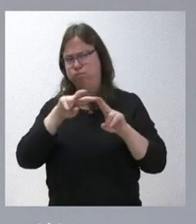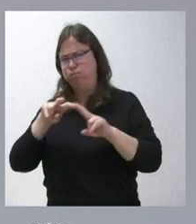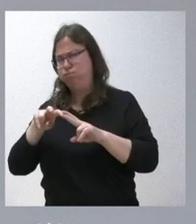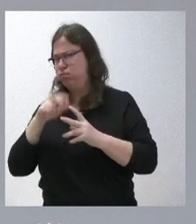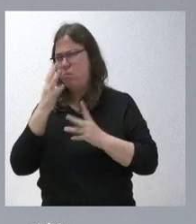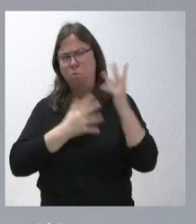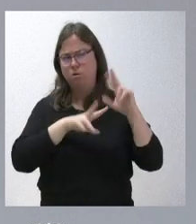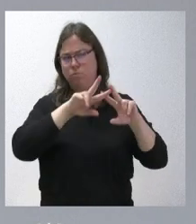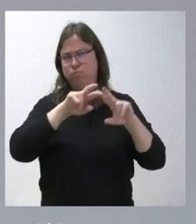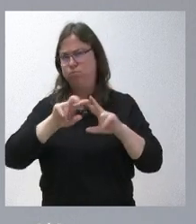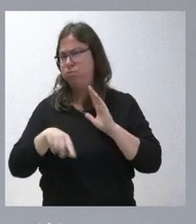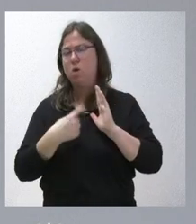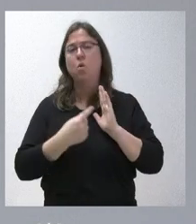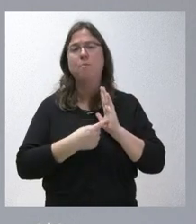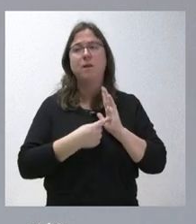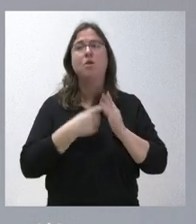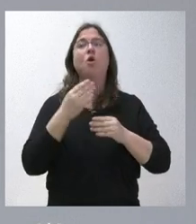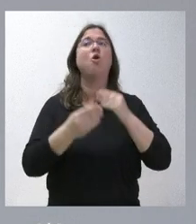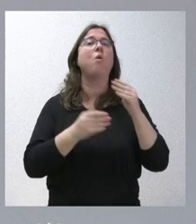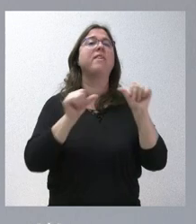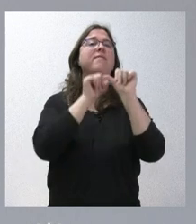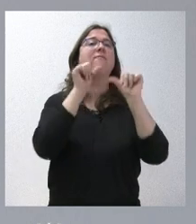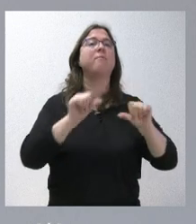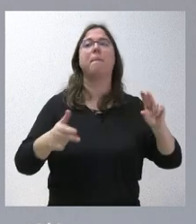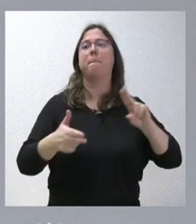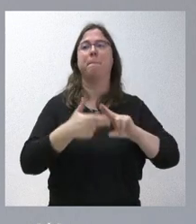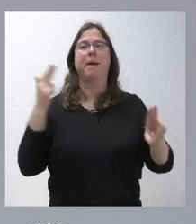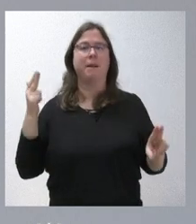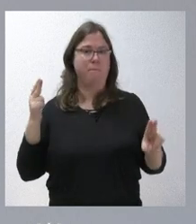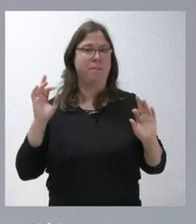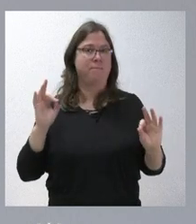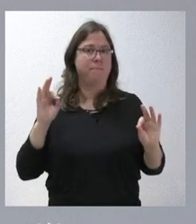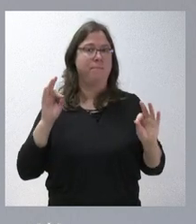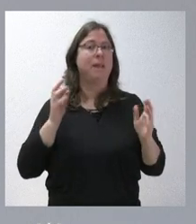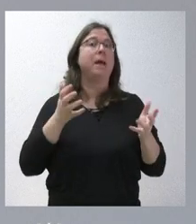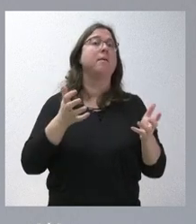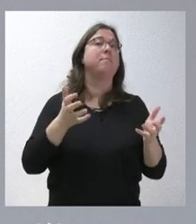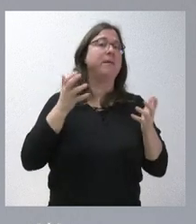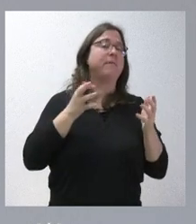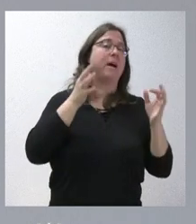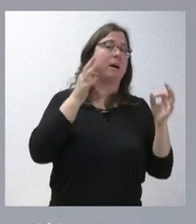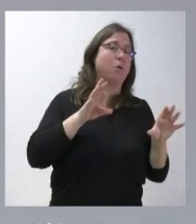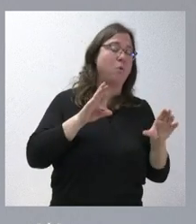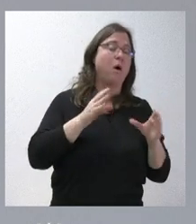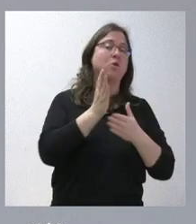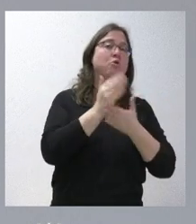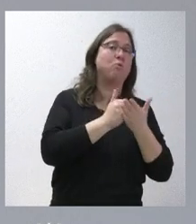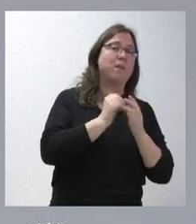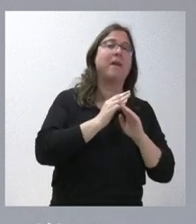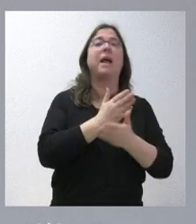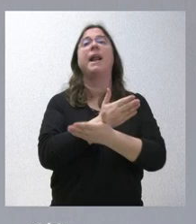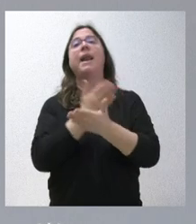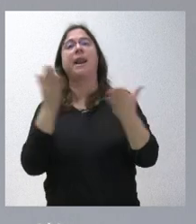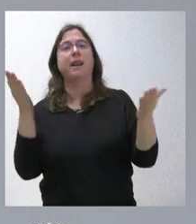cuentas eh actúan de manera mucho más rápida las mismas ventajas tiene esta comunidad Autónoma con esta fundación que el resto de